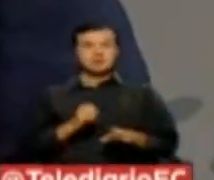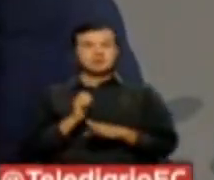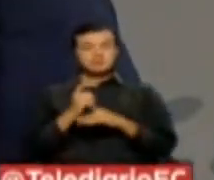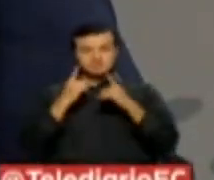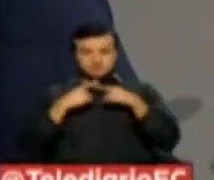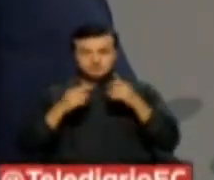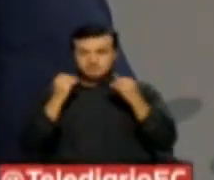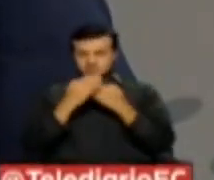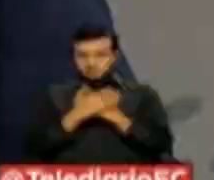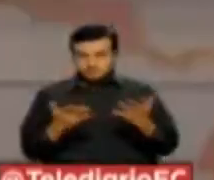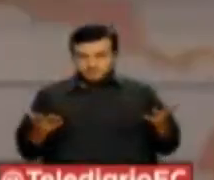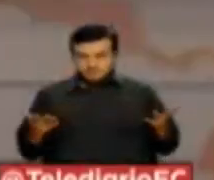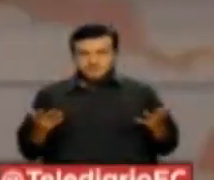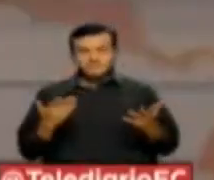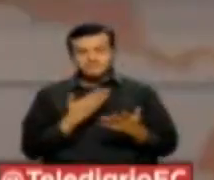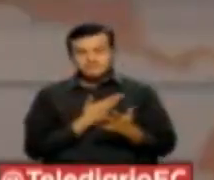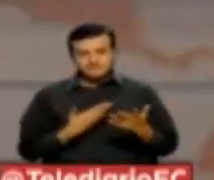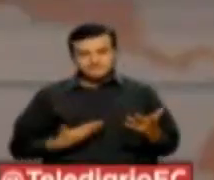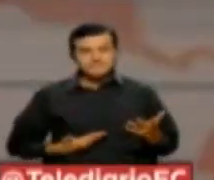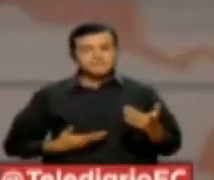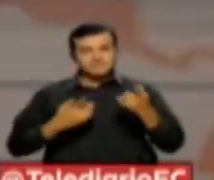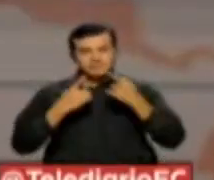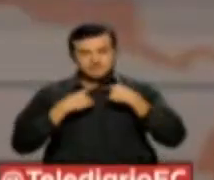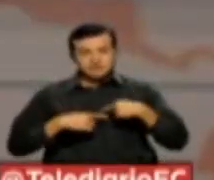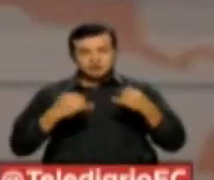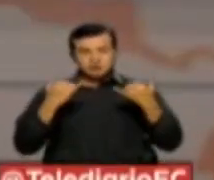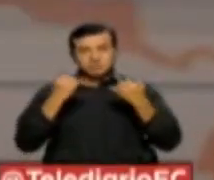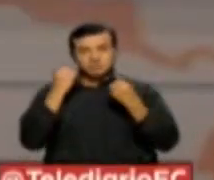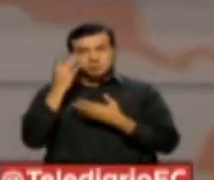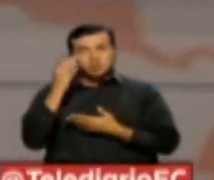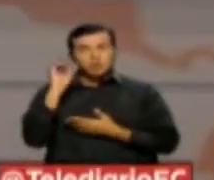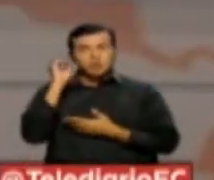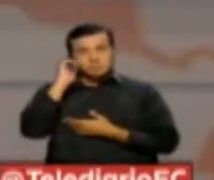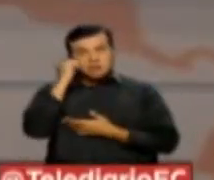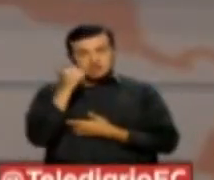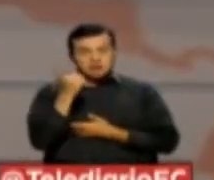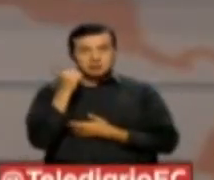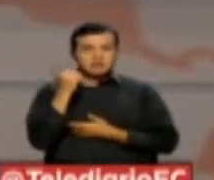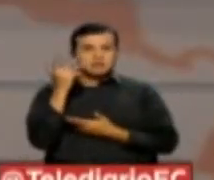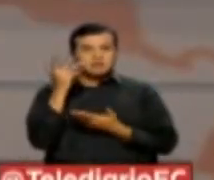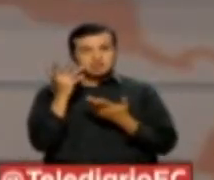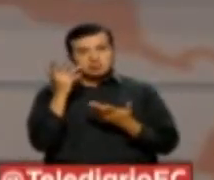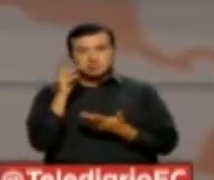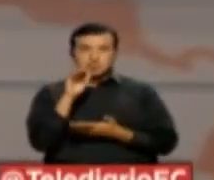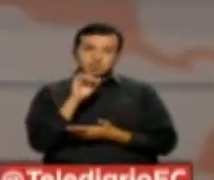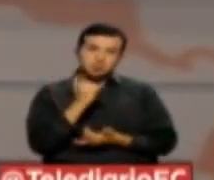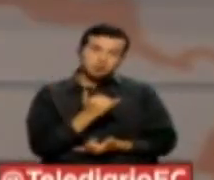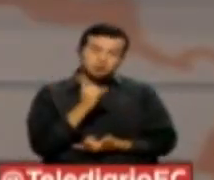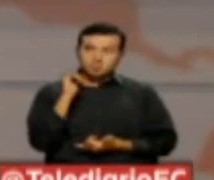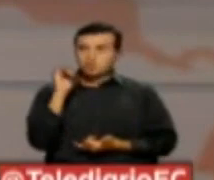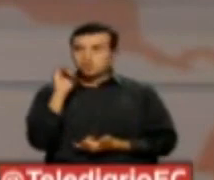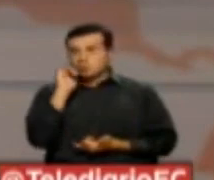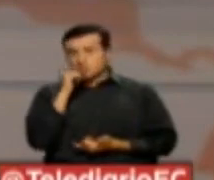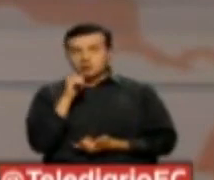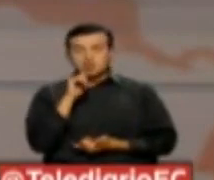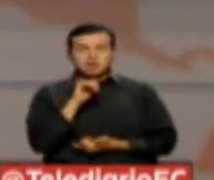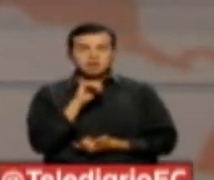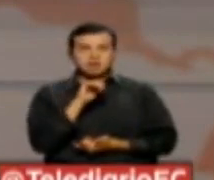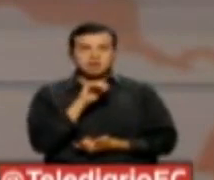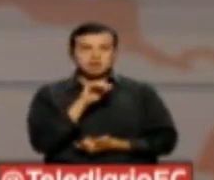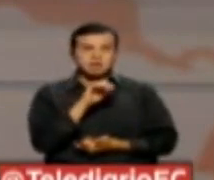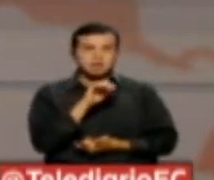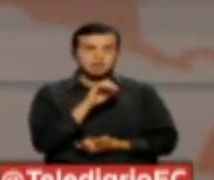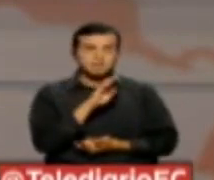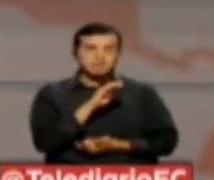como espero que el presidente lo dirá ahora o lo dirá mañana entre ésta fernando cazón vera y juan